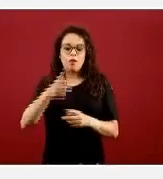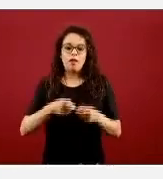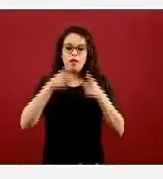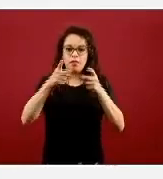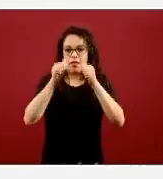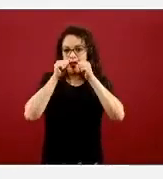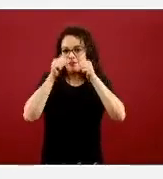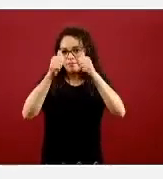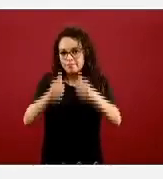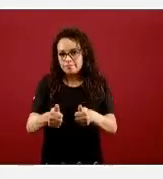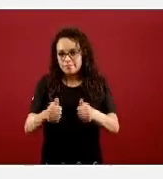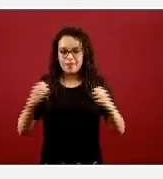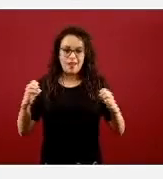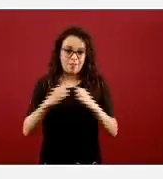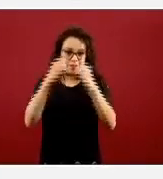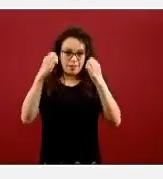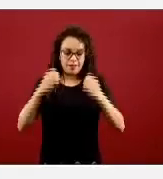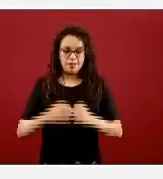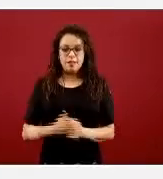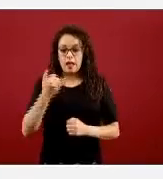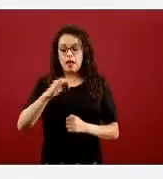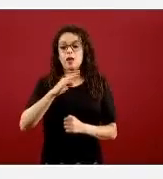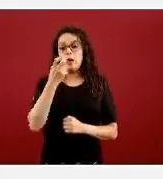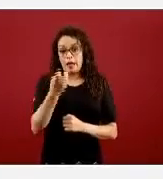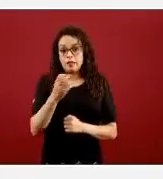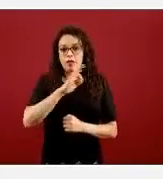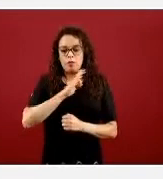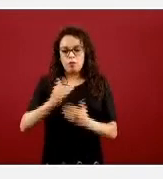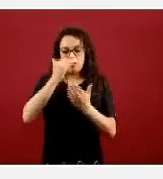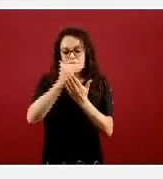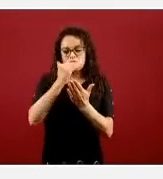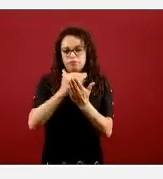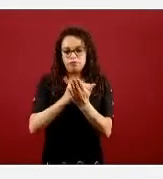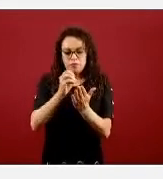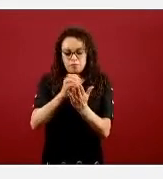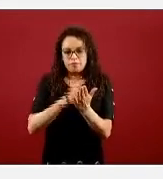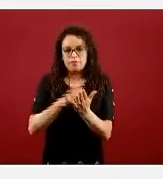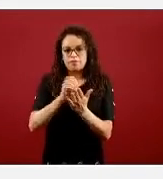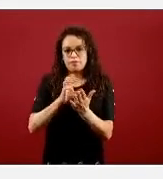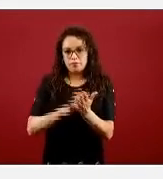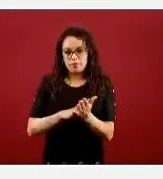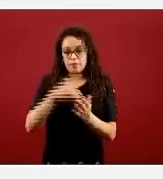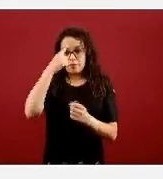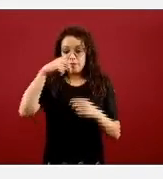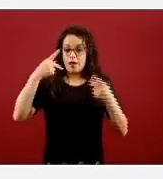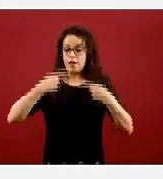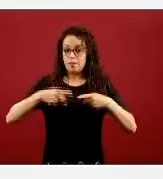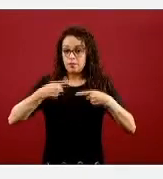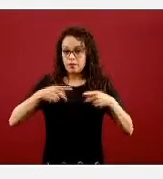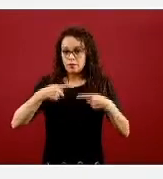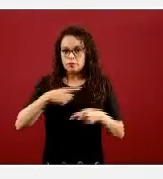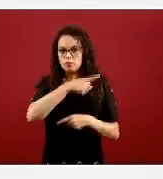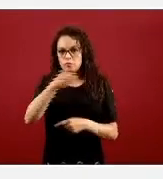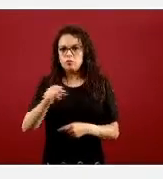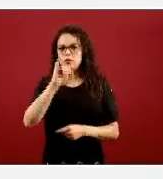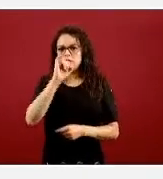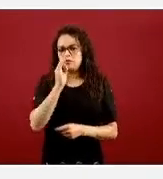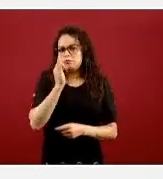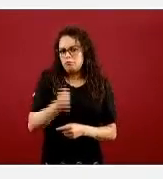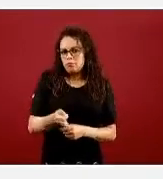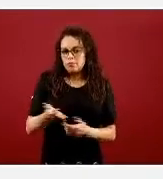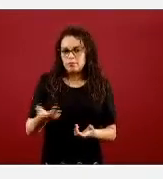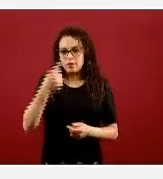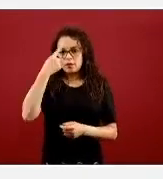un registro de las personas que así lo deseen para poder tener